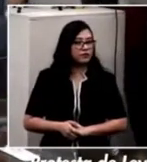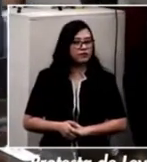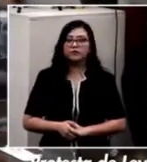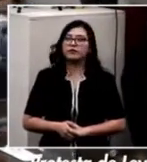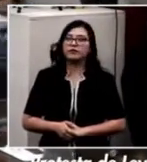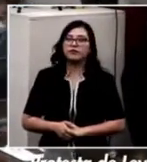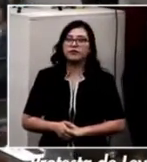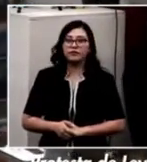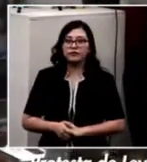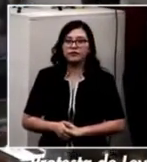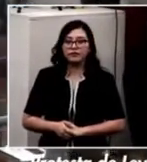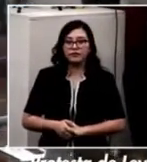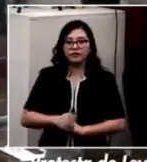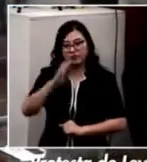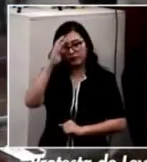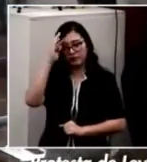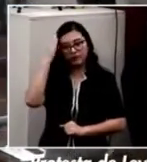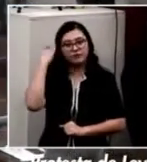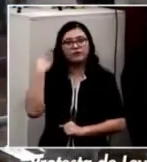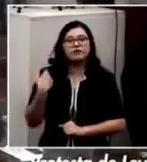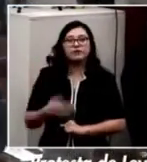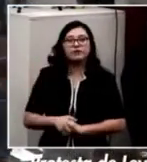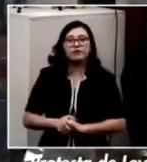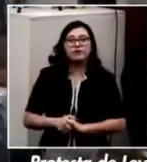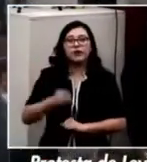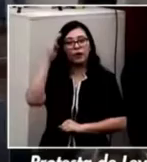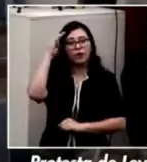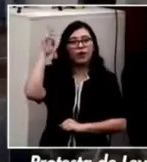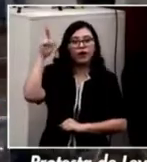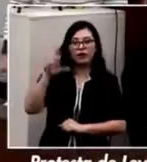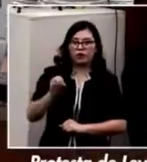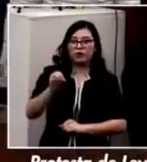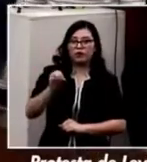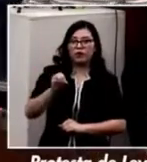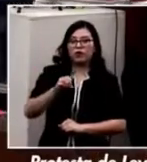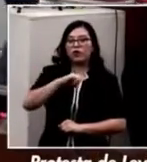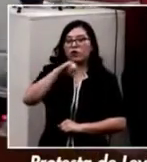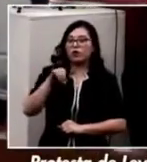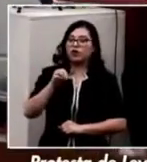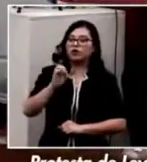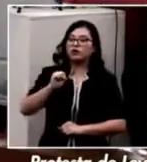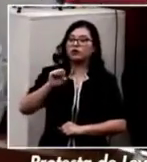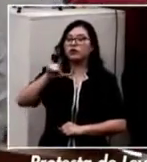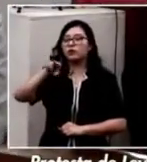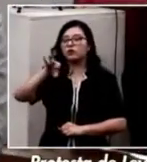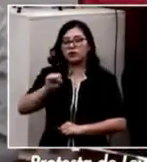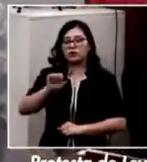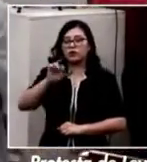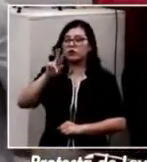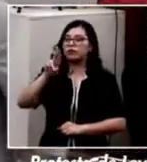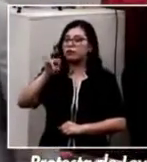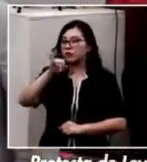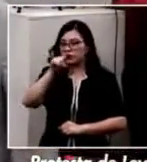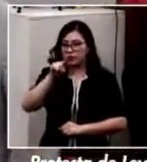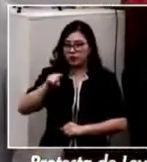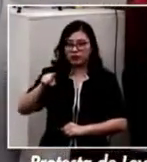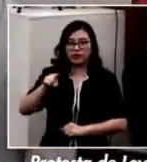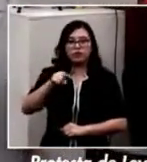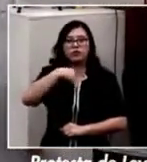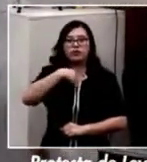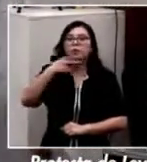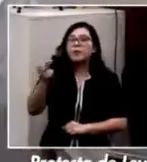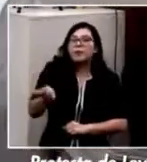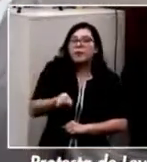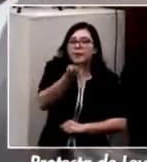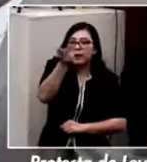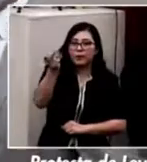Muy bien. Un saludo a ti y a todo tu auditorio. Felicidades. Bueno, pues ahora sí que la revolución le sigue haciendo justicia a